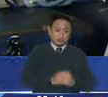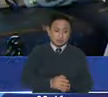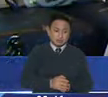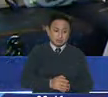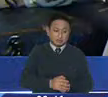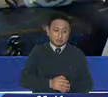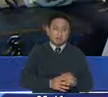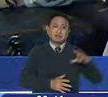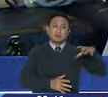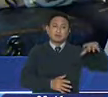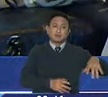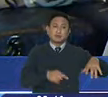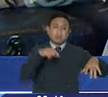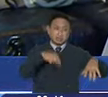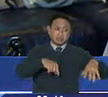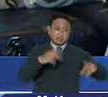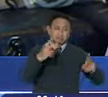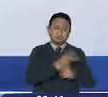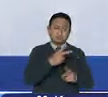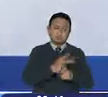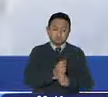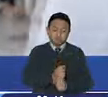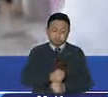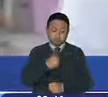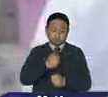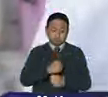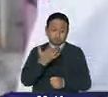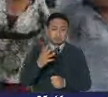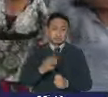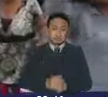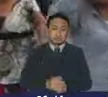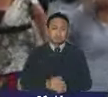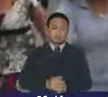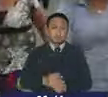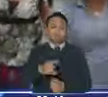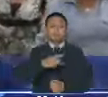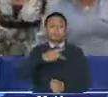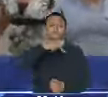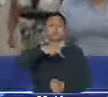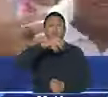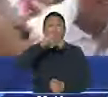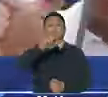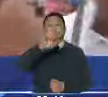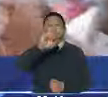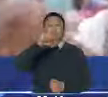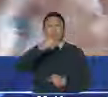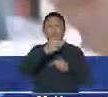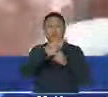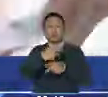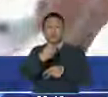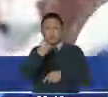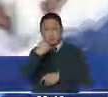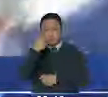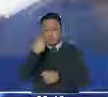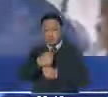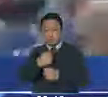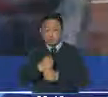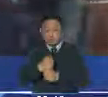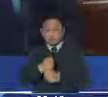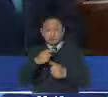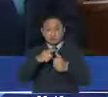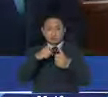que tiene inseguridad, hambre y desempleo. Su proyecto estrella es el PAE, Producción, Alimentación y Empleo. ¿A cuánto asciende